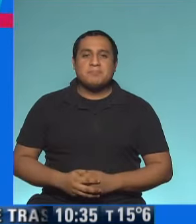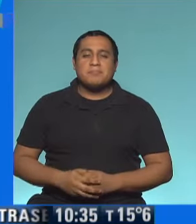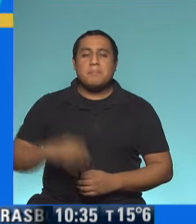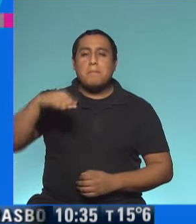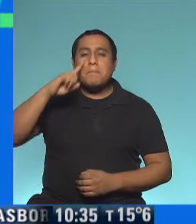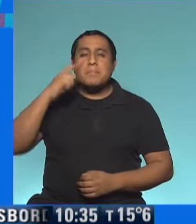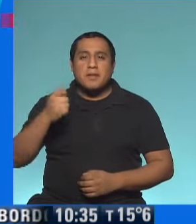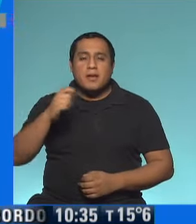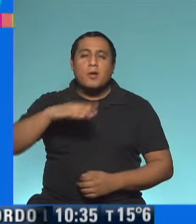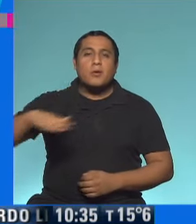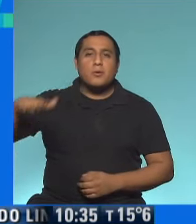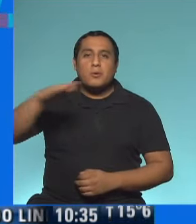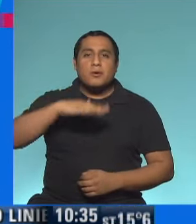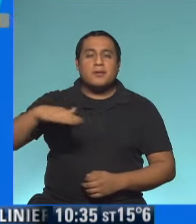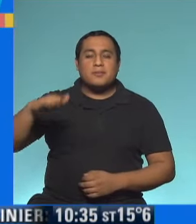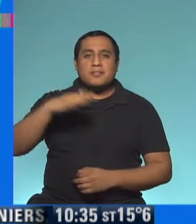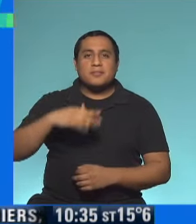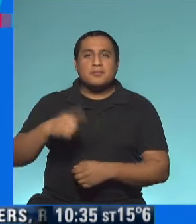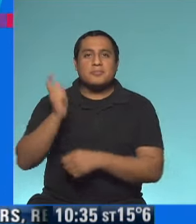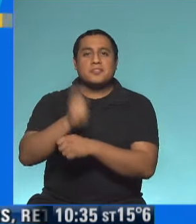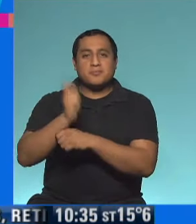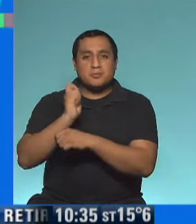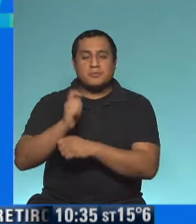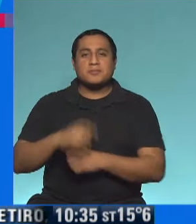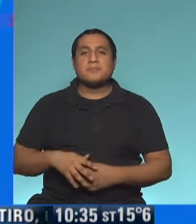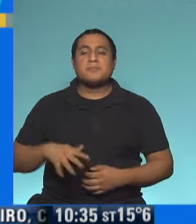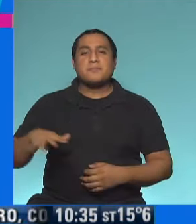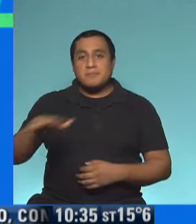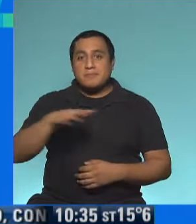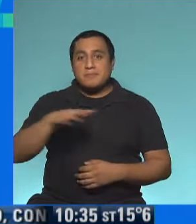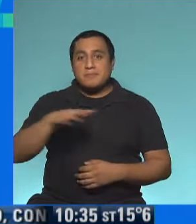Mía, de Chascomús. ¡Feliz por la vuelta de la señora Nuria! ¡Los quiero!